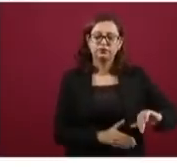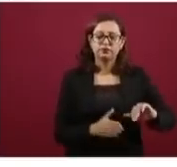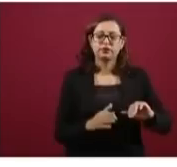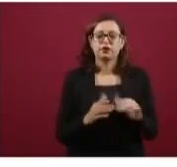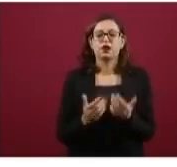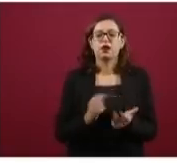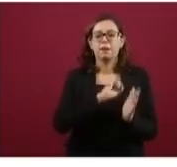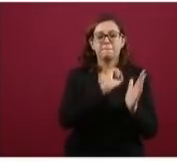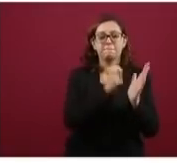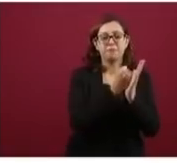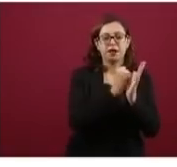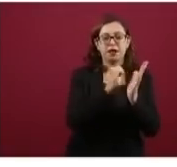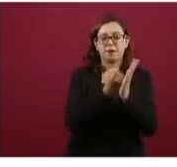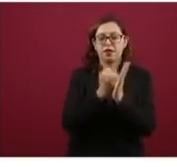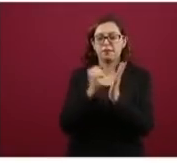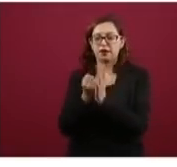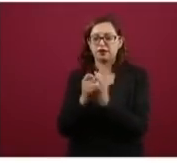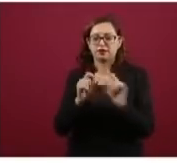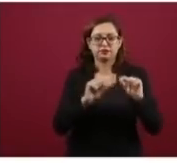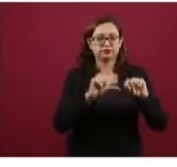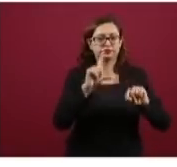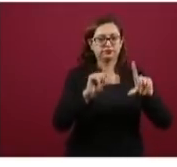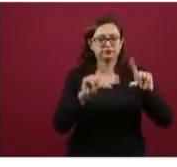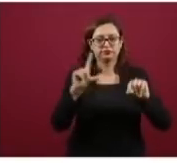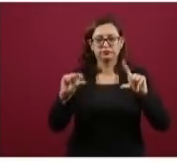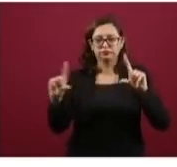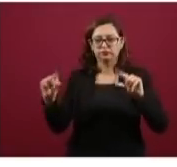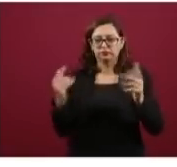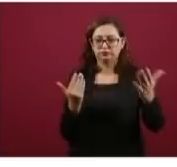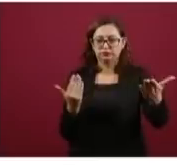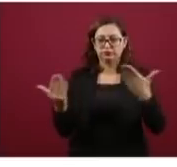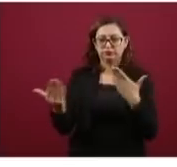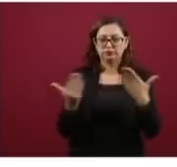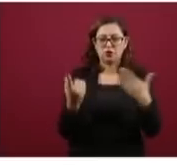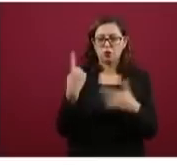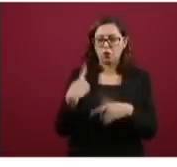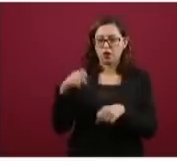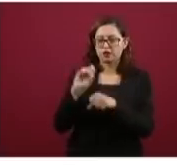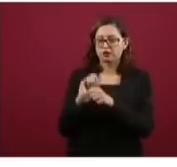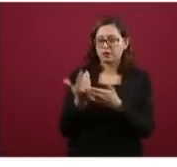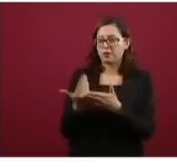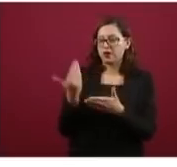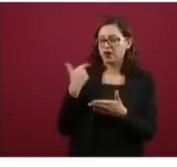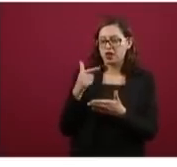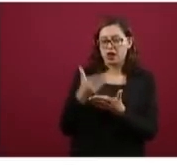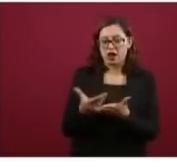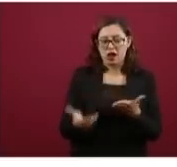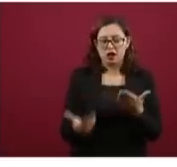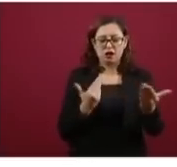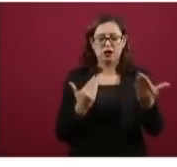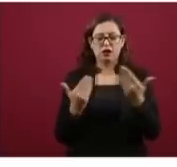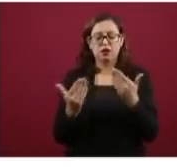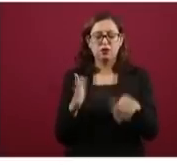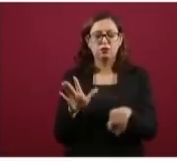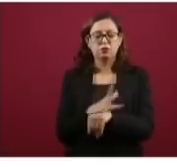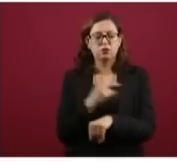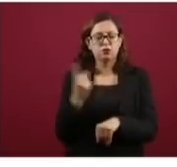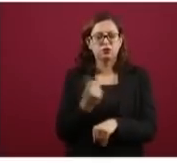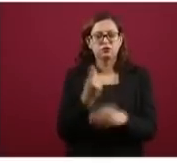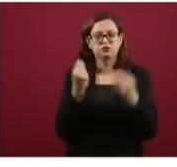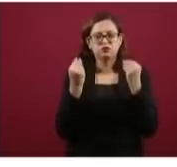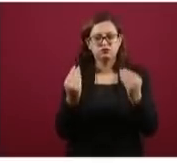cuando lo vemos por marcas es interesante hacer el comparativo de la semana pasada porque se dieron muchos los rumores